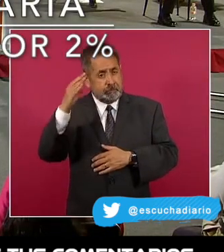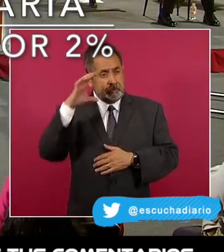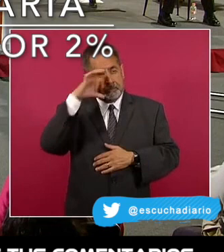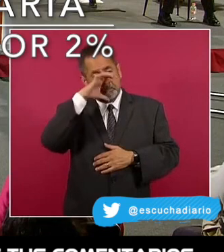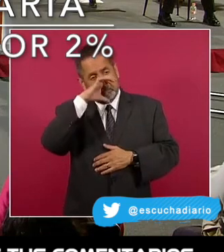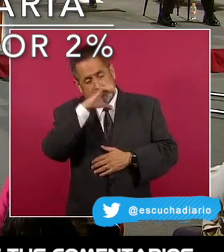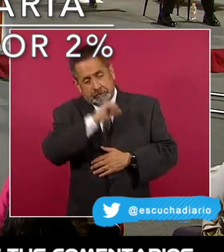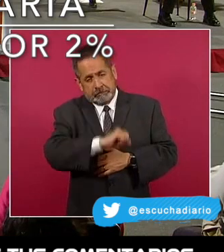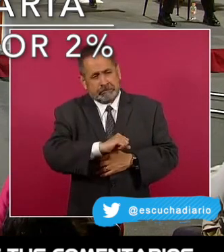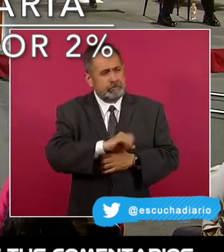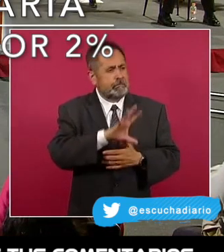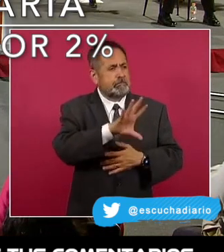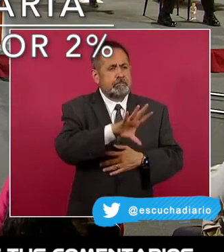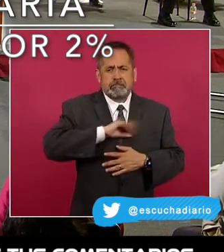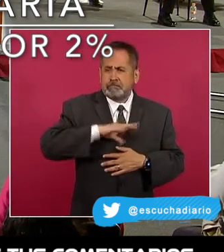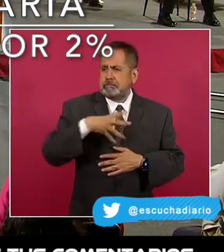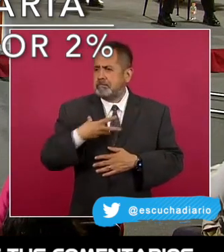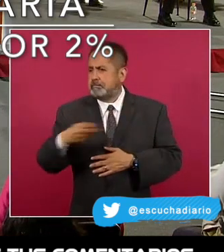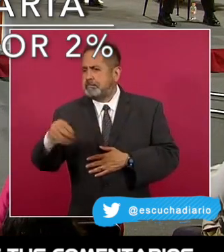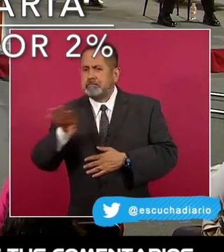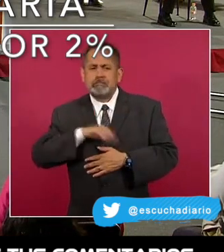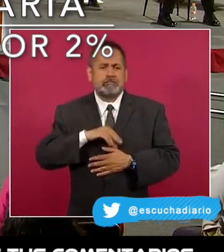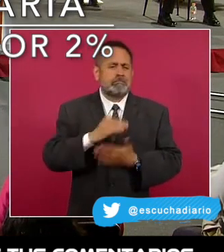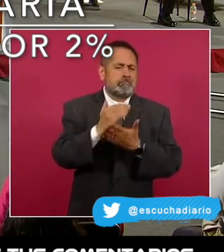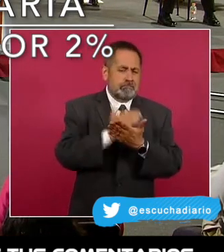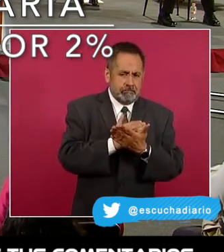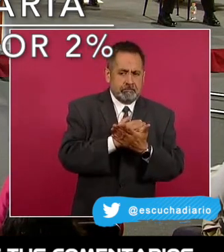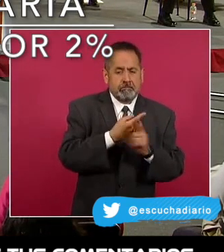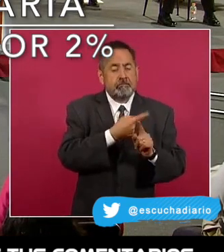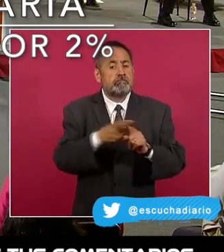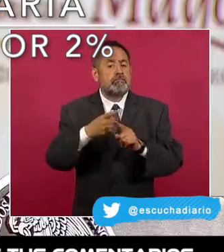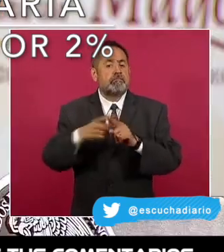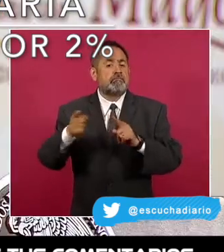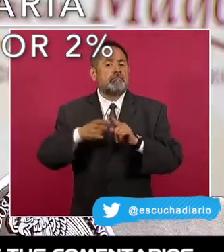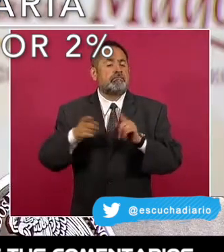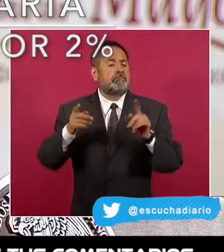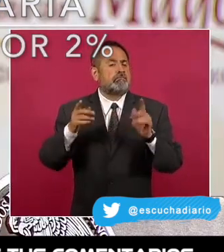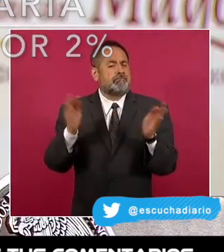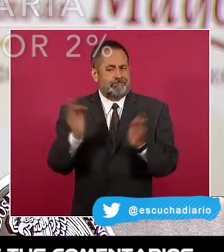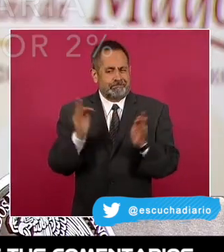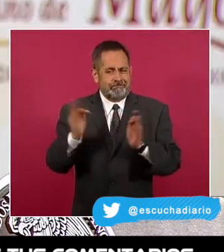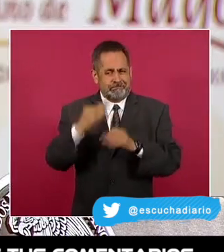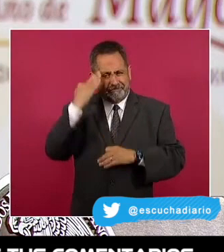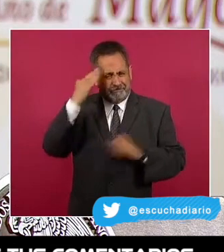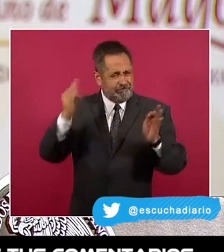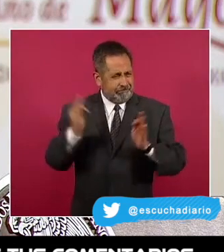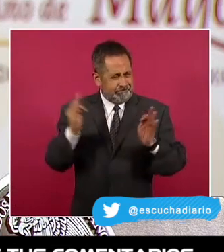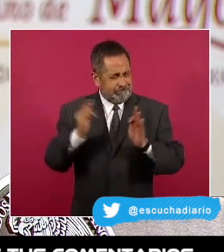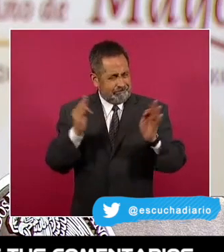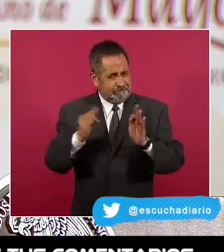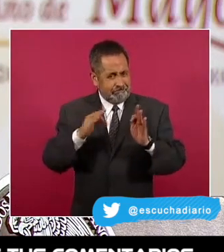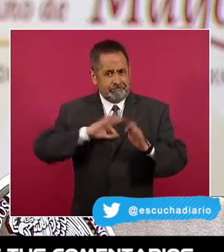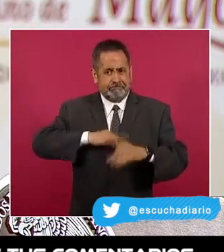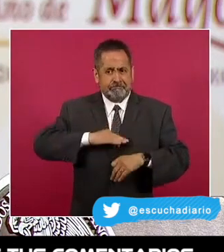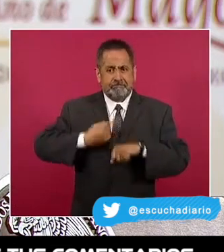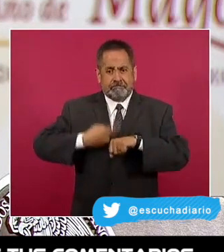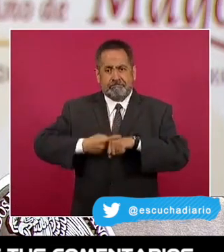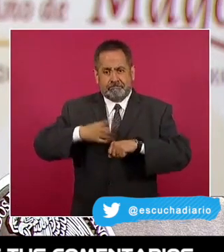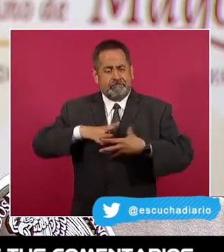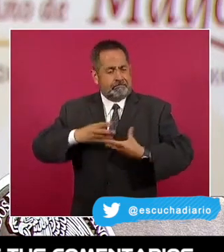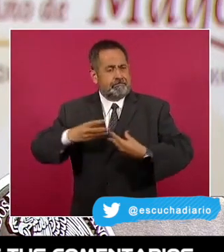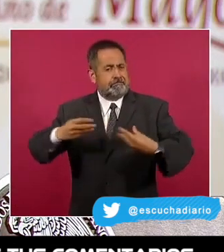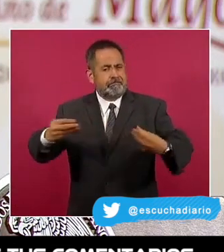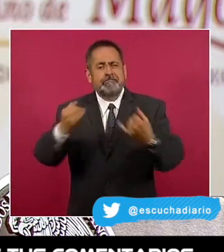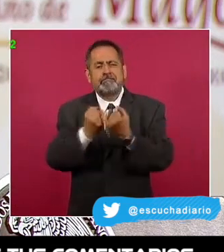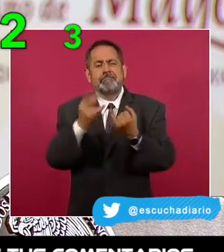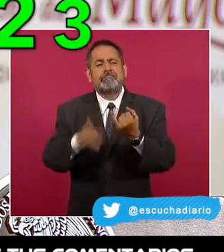6%, y la de camas con ventilador mecánico permanece en 2%. En cuanto a la vacunación en México en todo el país, hay